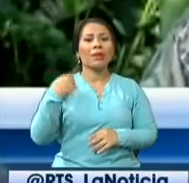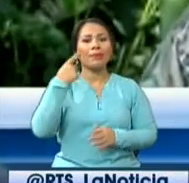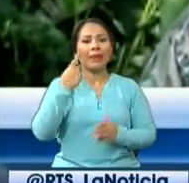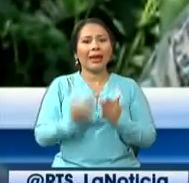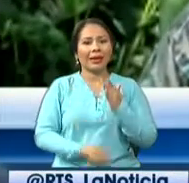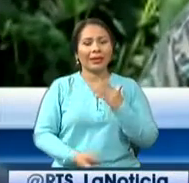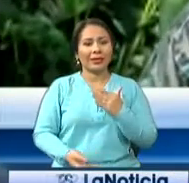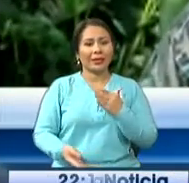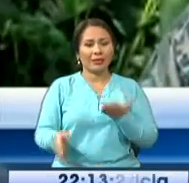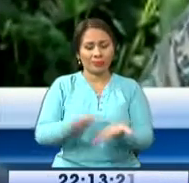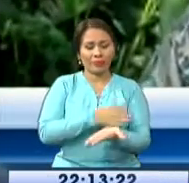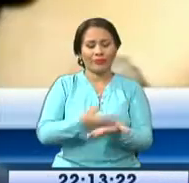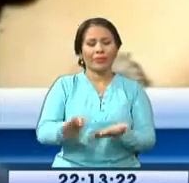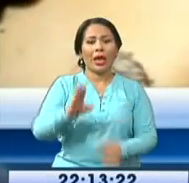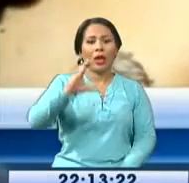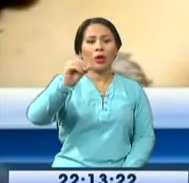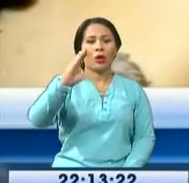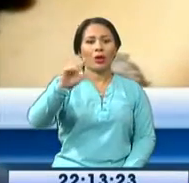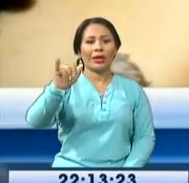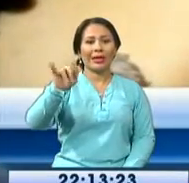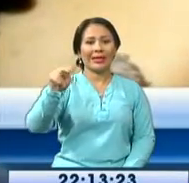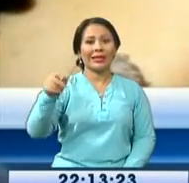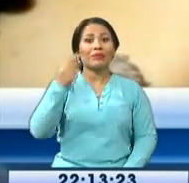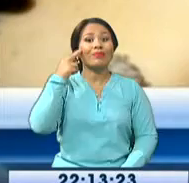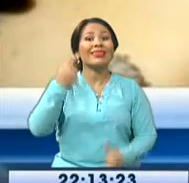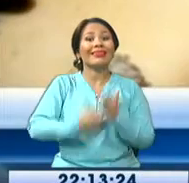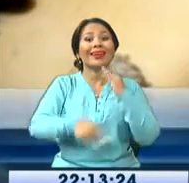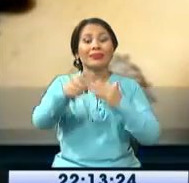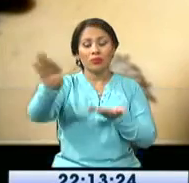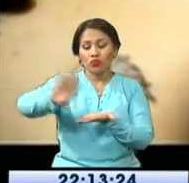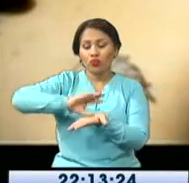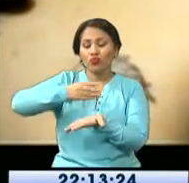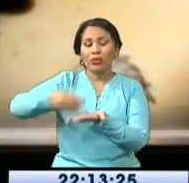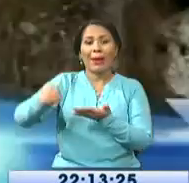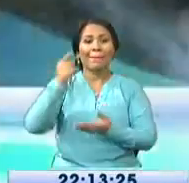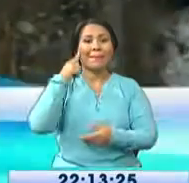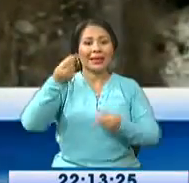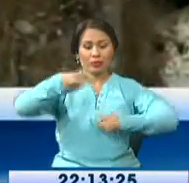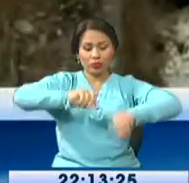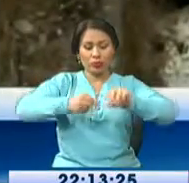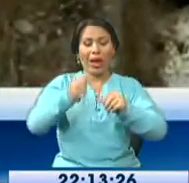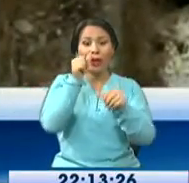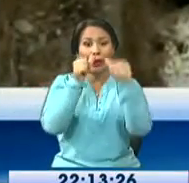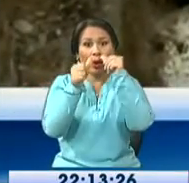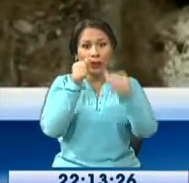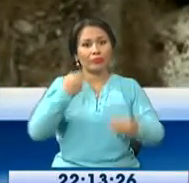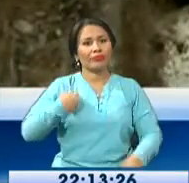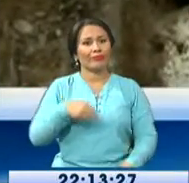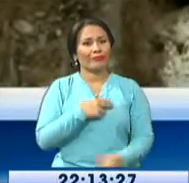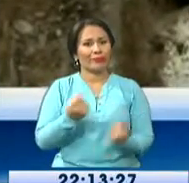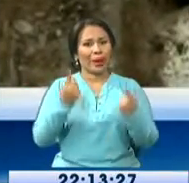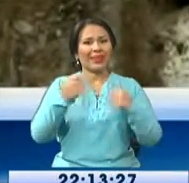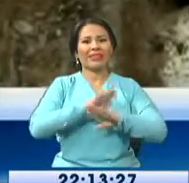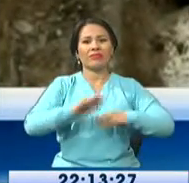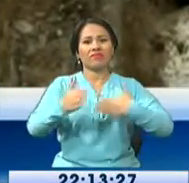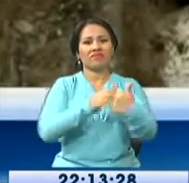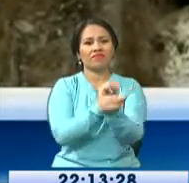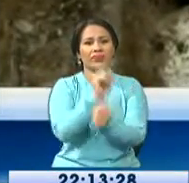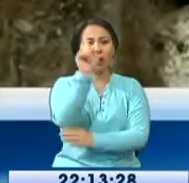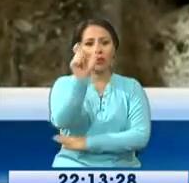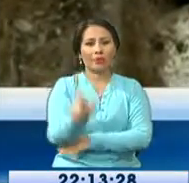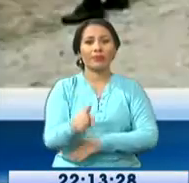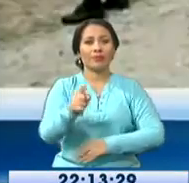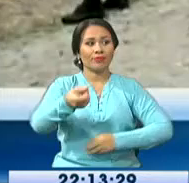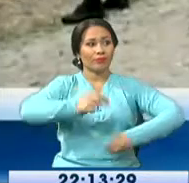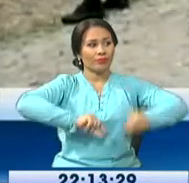de la pasta base de cocaína. Tras el operativo, una persona fue detenida. Según las primeras investigaciones, este